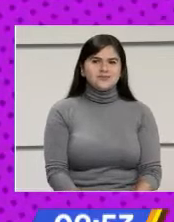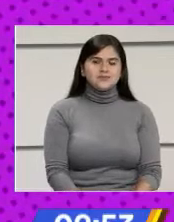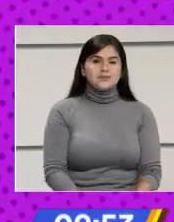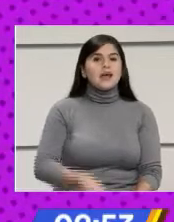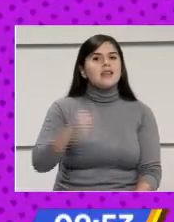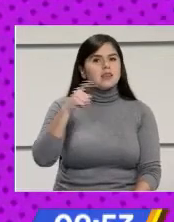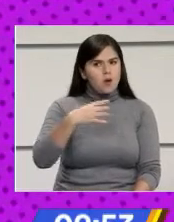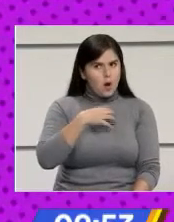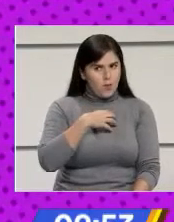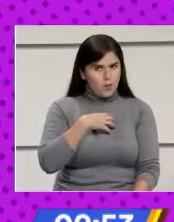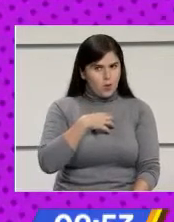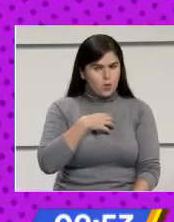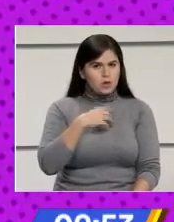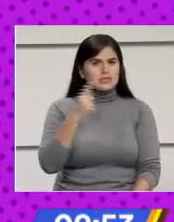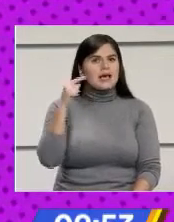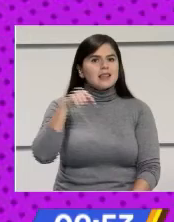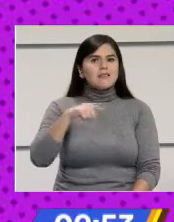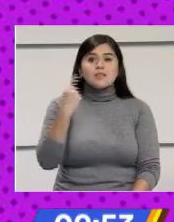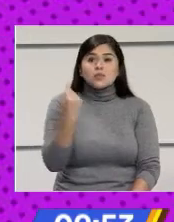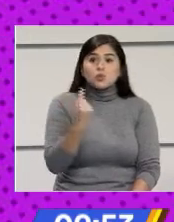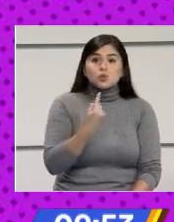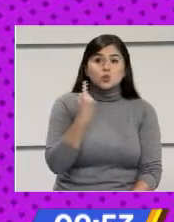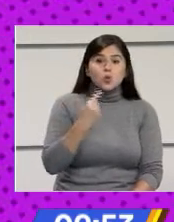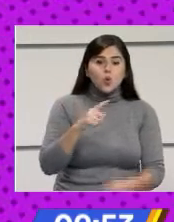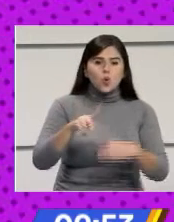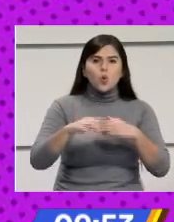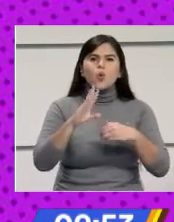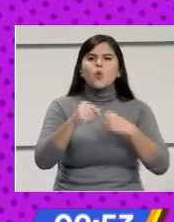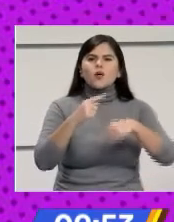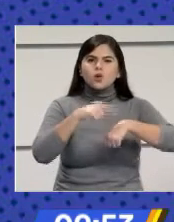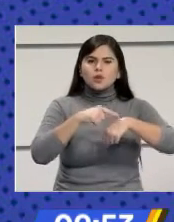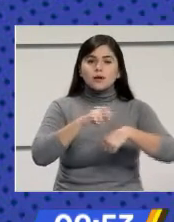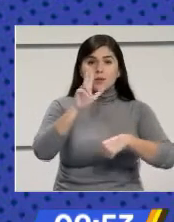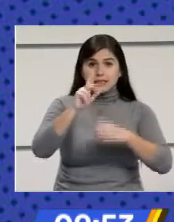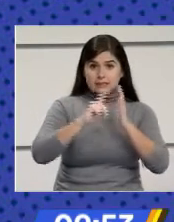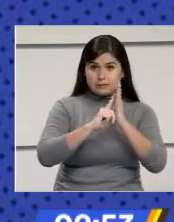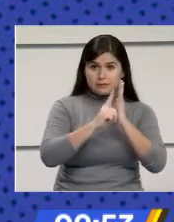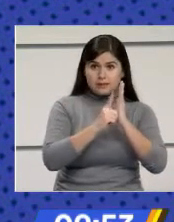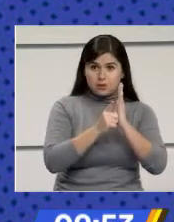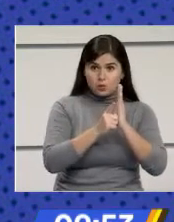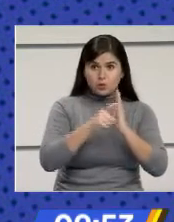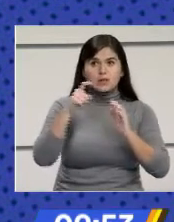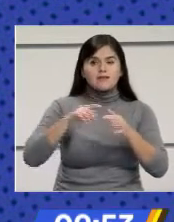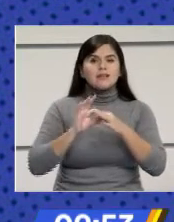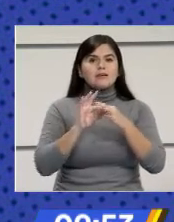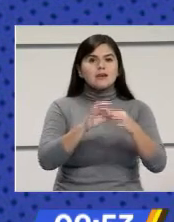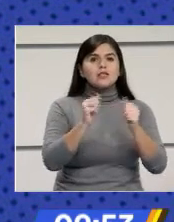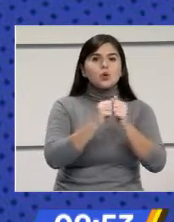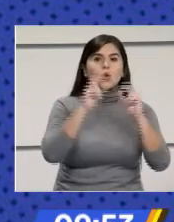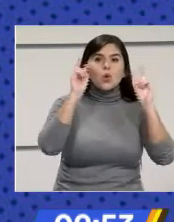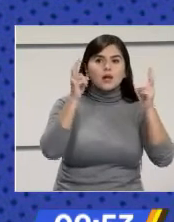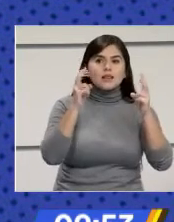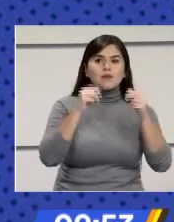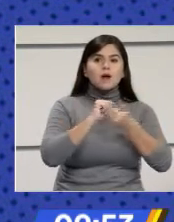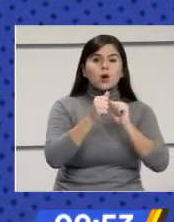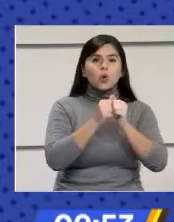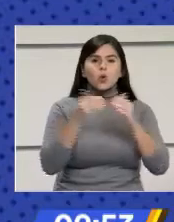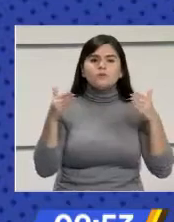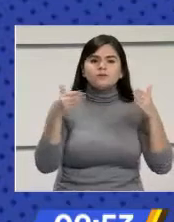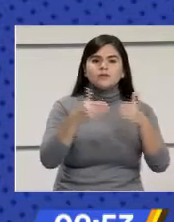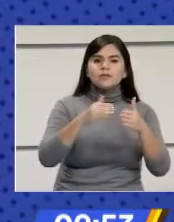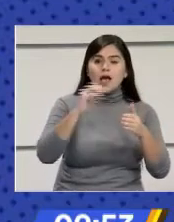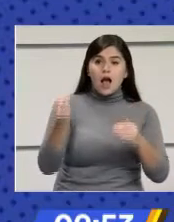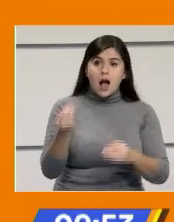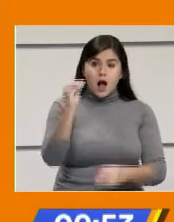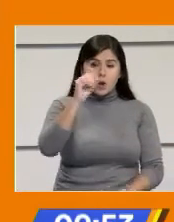Debe ser original, modalidad solista, duración máxima de 3 minutos. Tener relación con el tema. El concurso está dirigido a jóvenes de